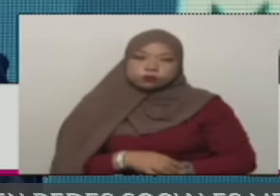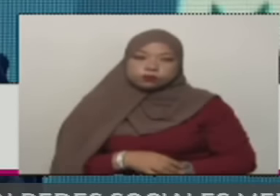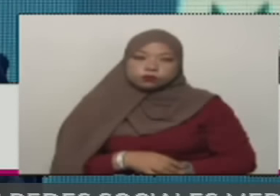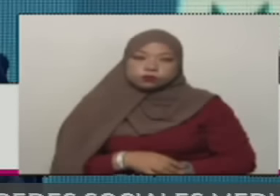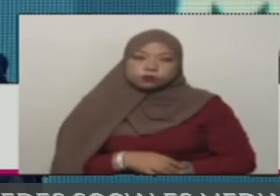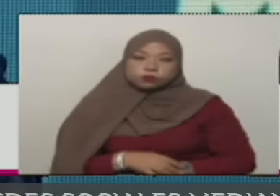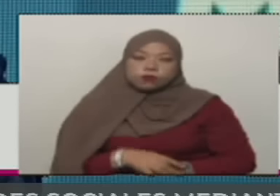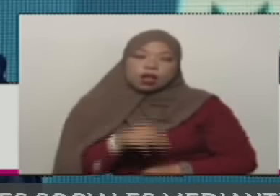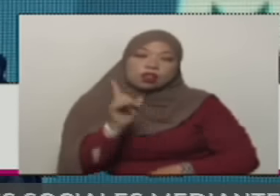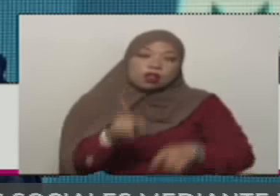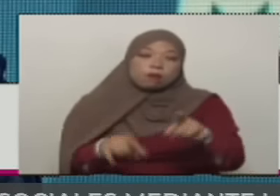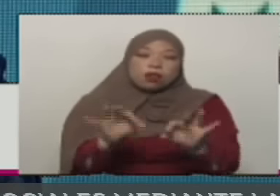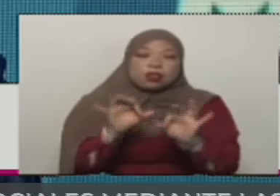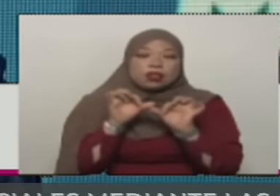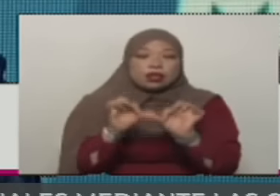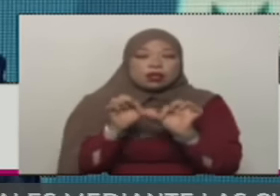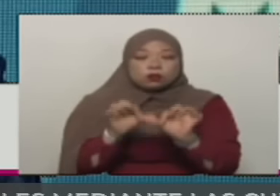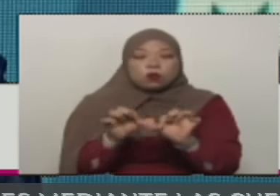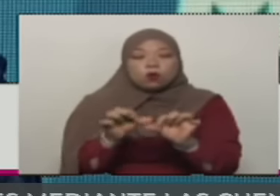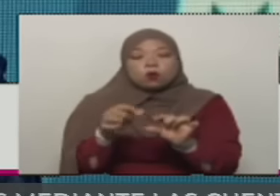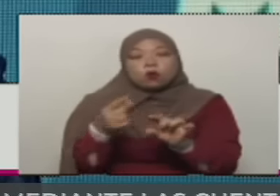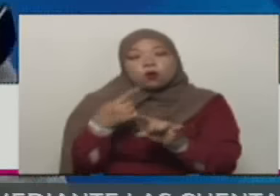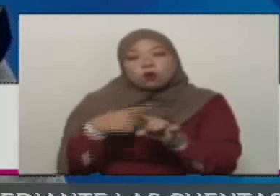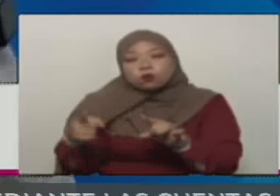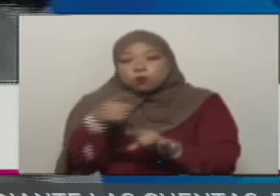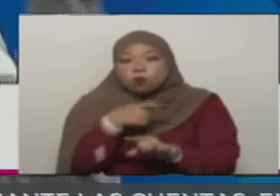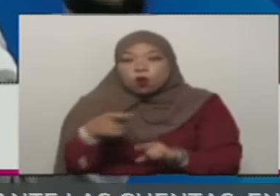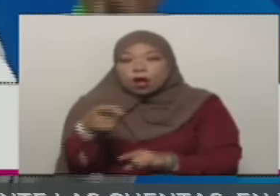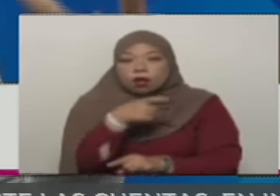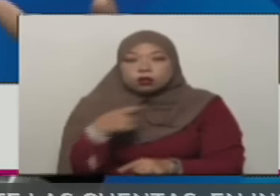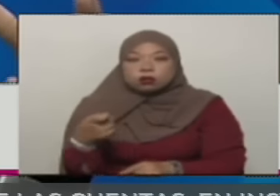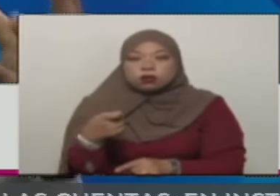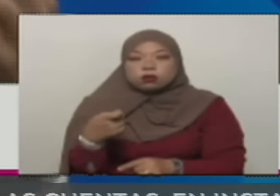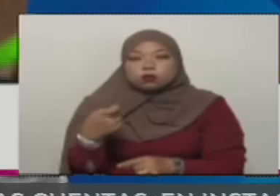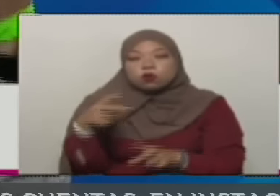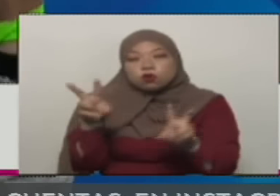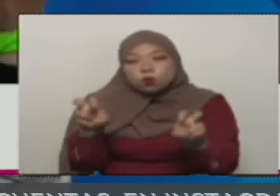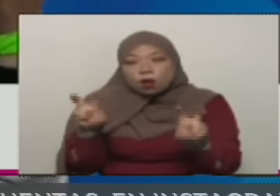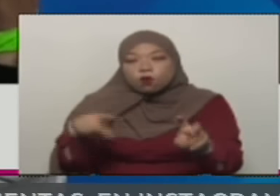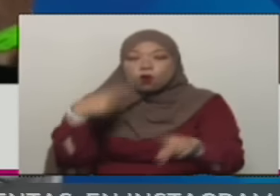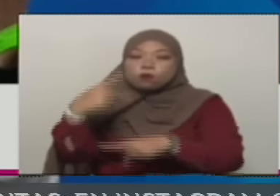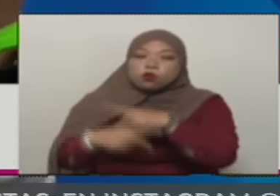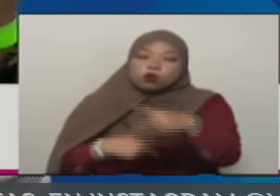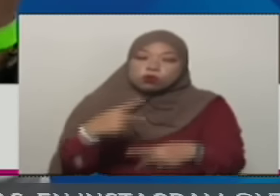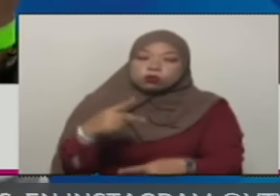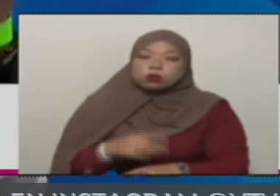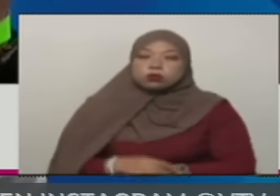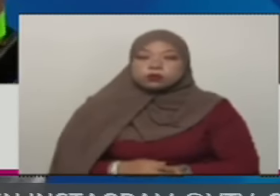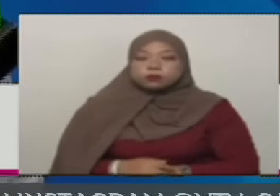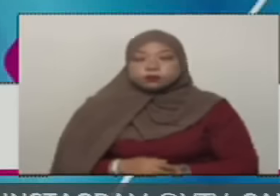ficar dependiente de esa cantidad. A gente tiene que buscar nuevos productos, a gente tiene que